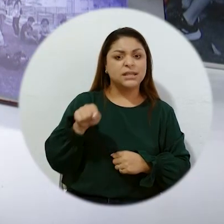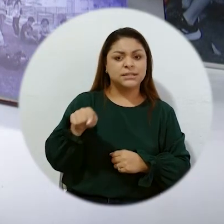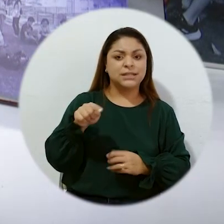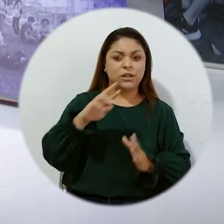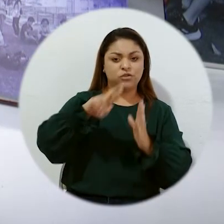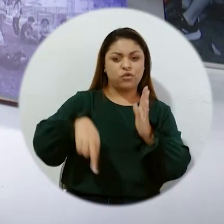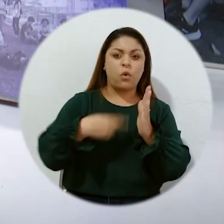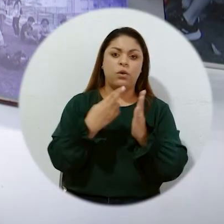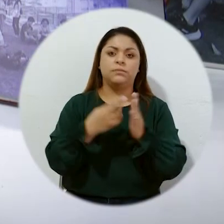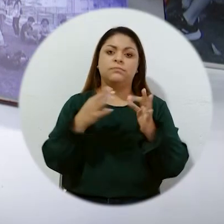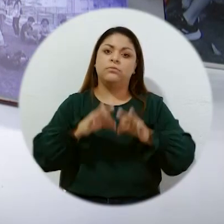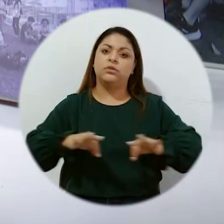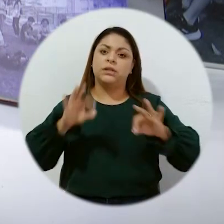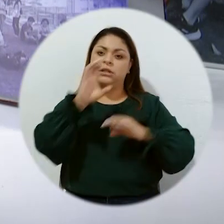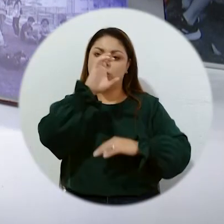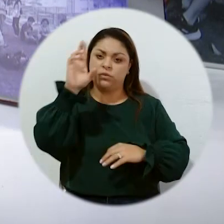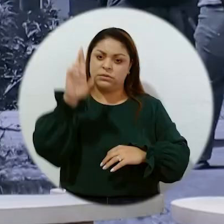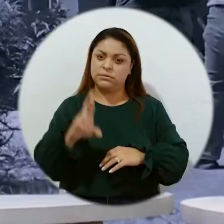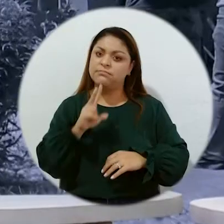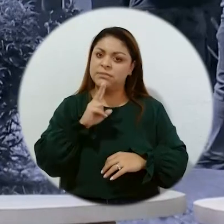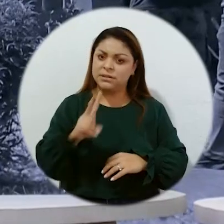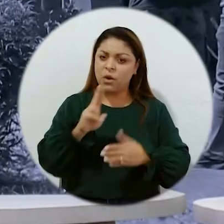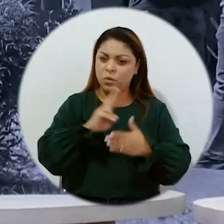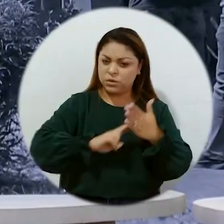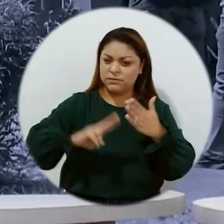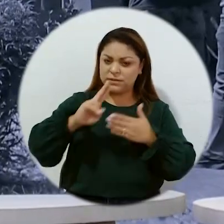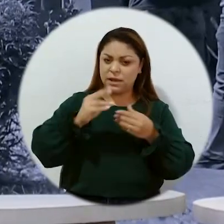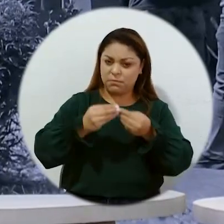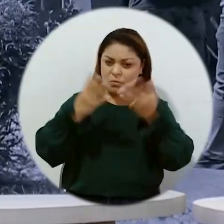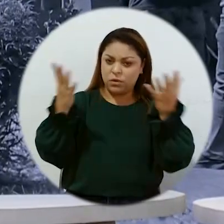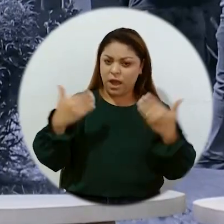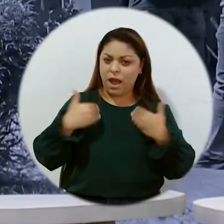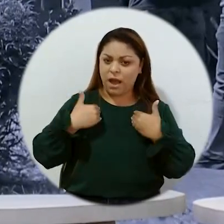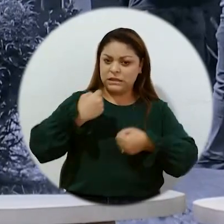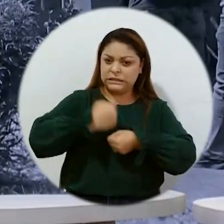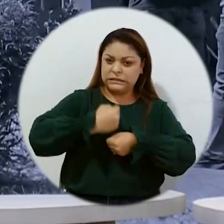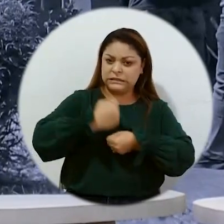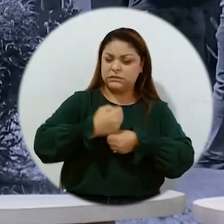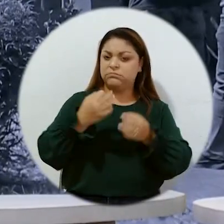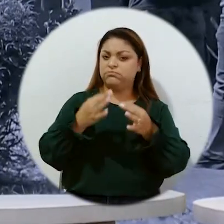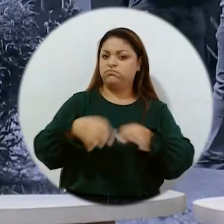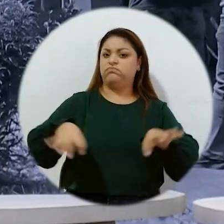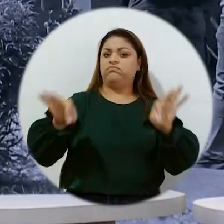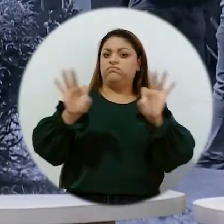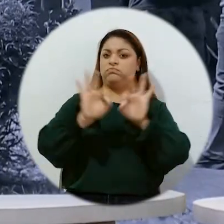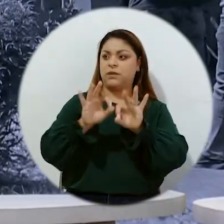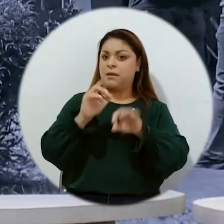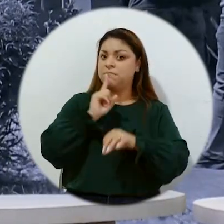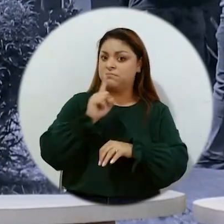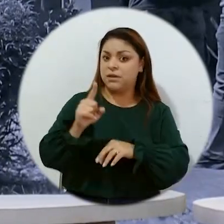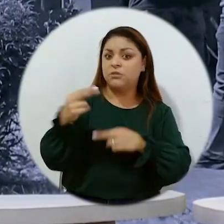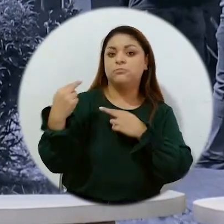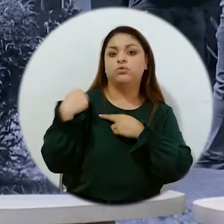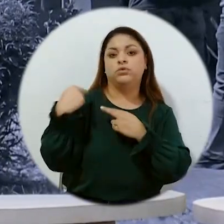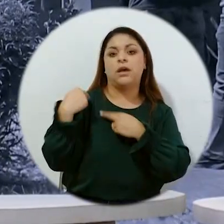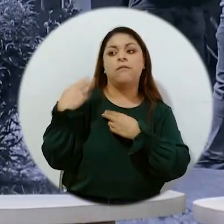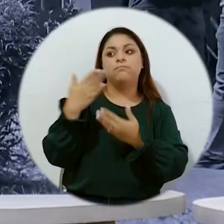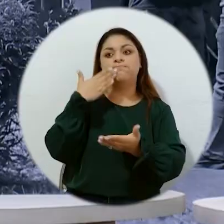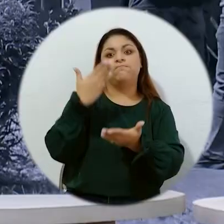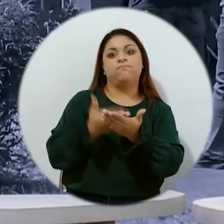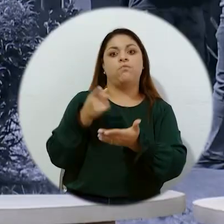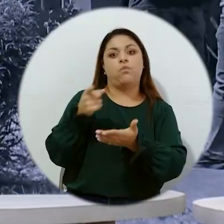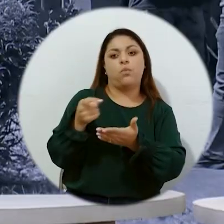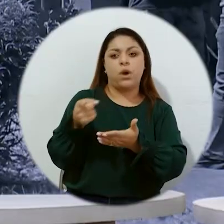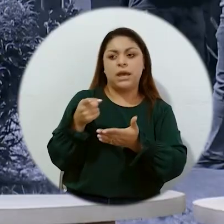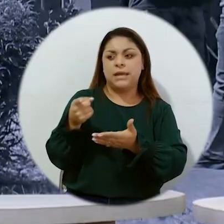este rol fundamental de Costa Rica, pues en definitiva las universidades públicas tienen un papel fundamental, son responsables de buena parte